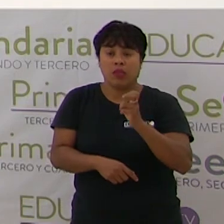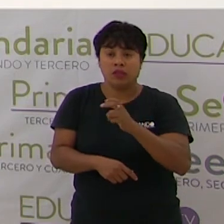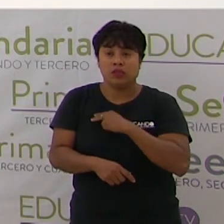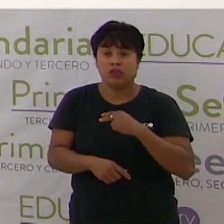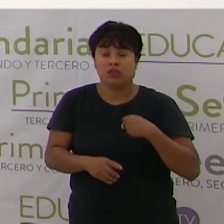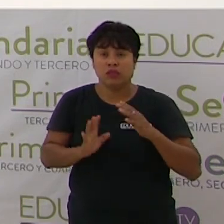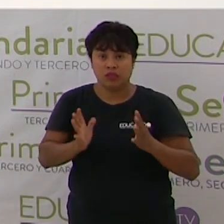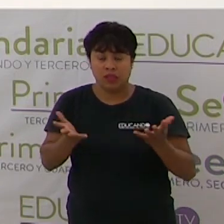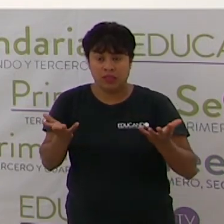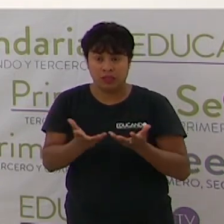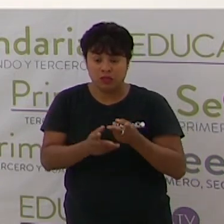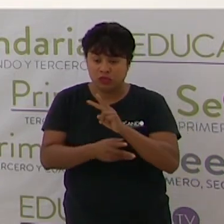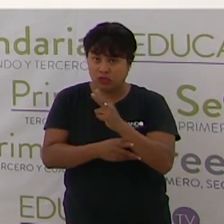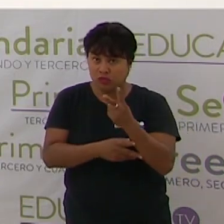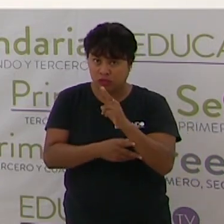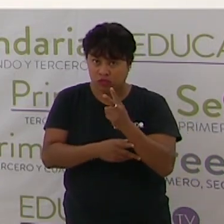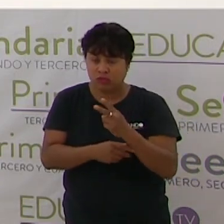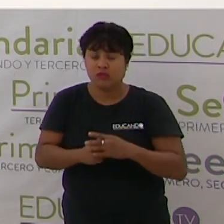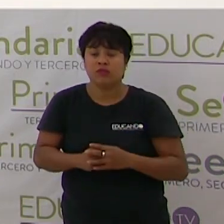establecimos ambos volúmenes,